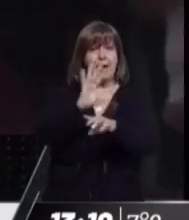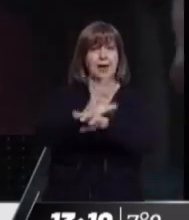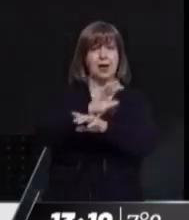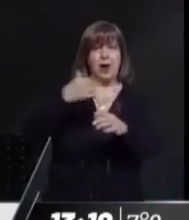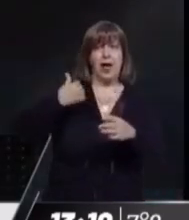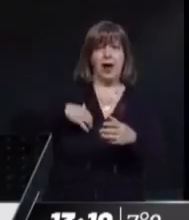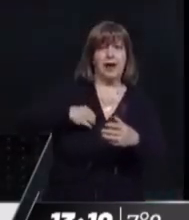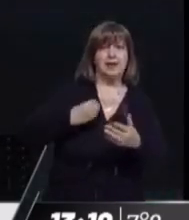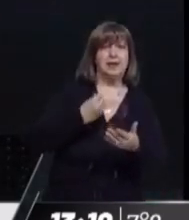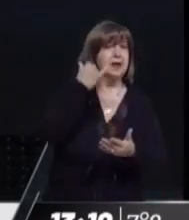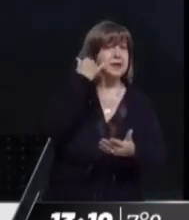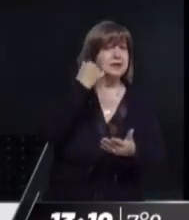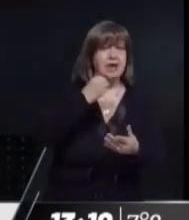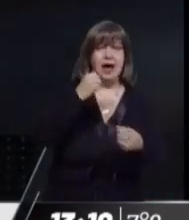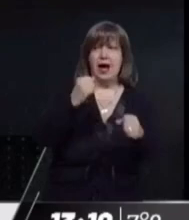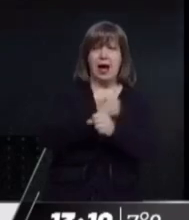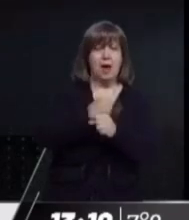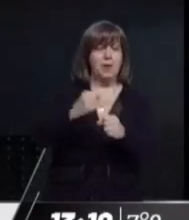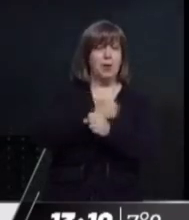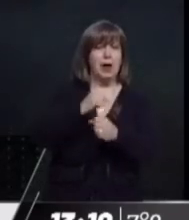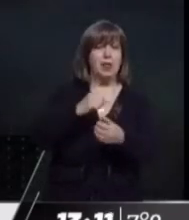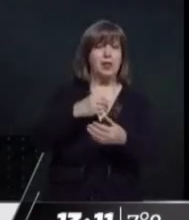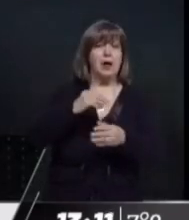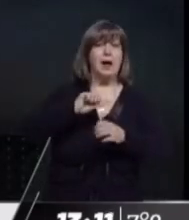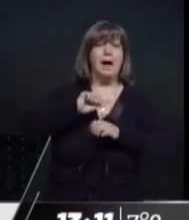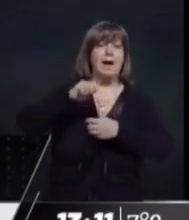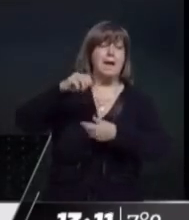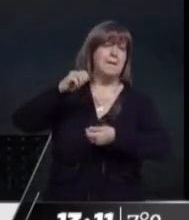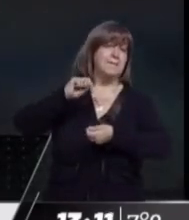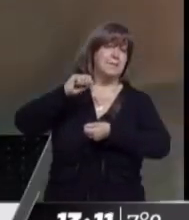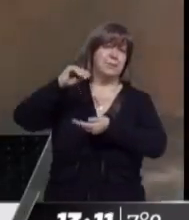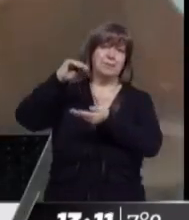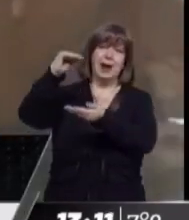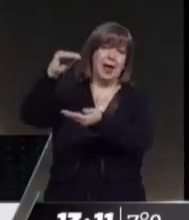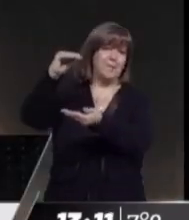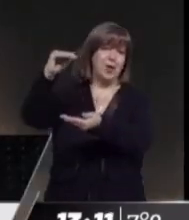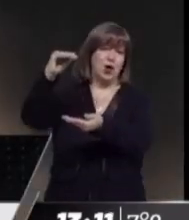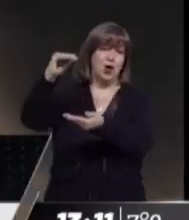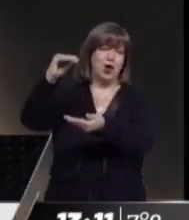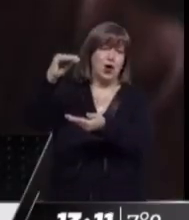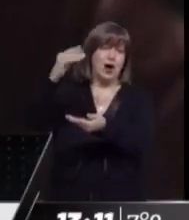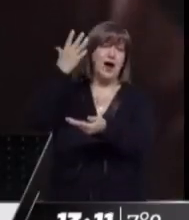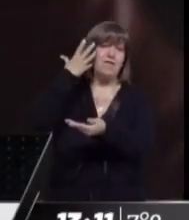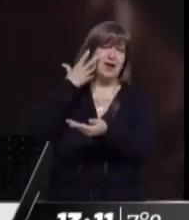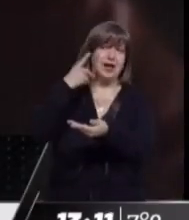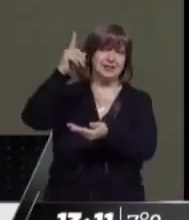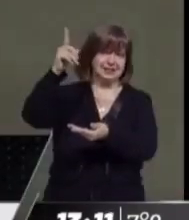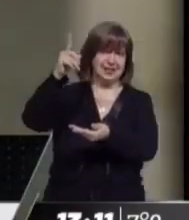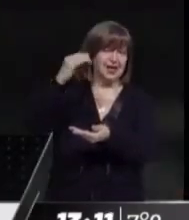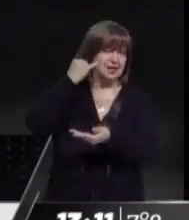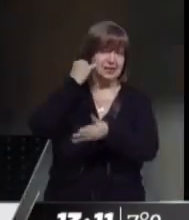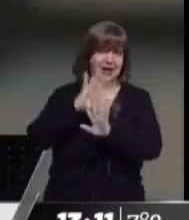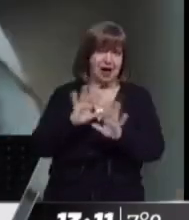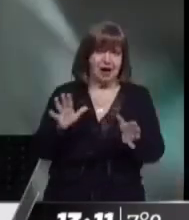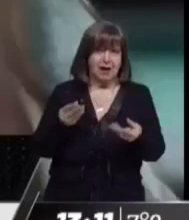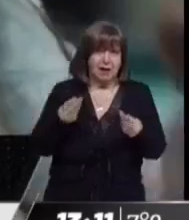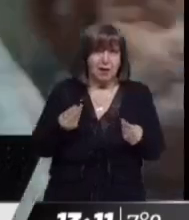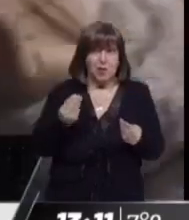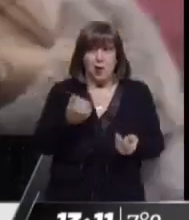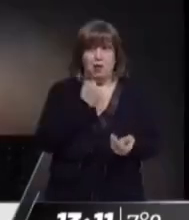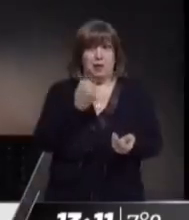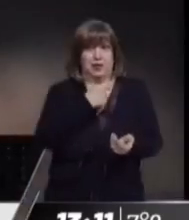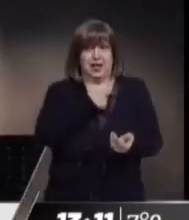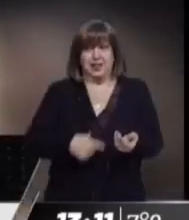argentina premiada allí en el Festival de Cannes en Francia. La importancia de tener un Estado